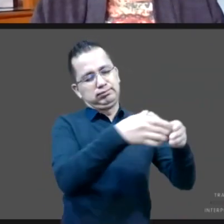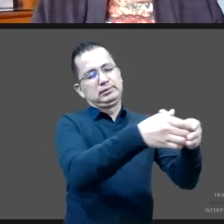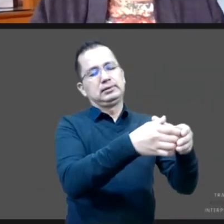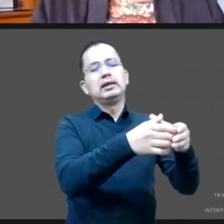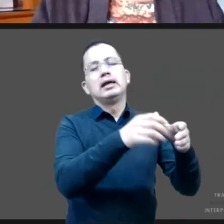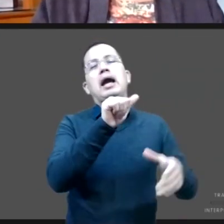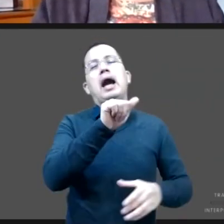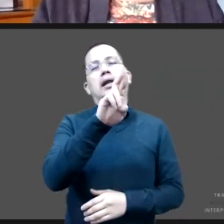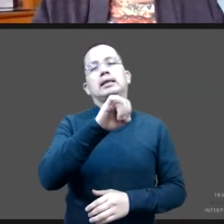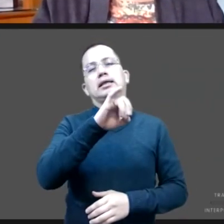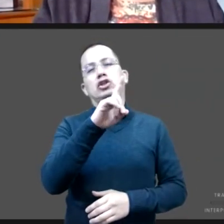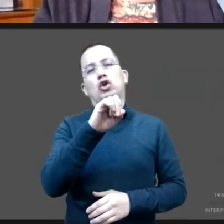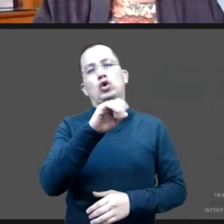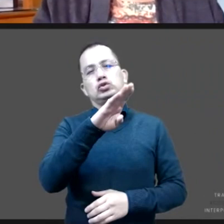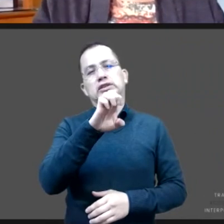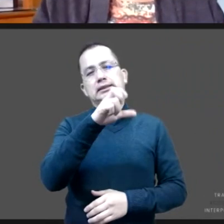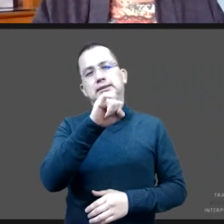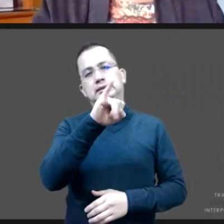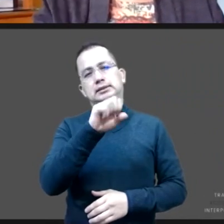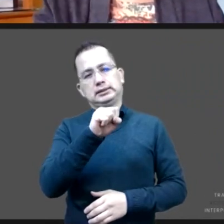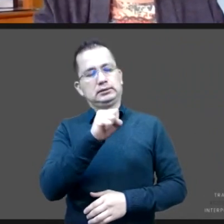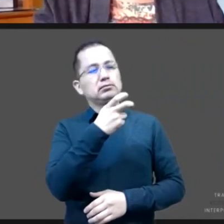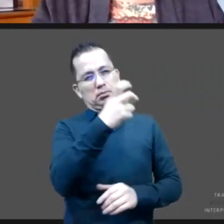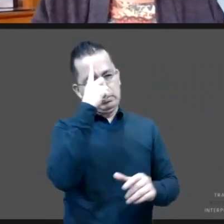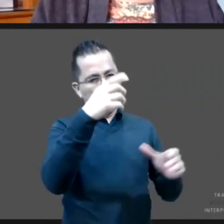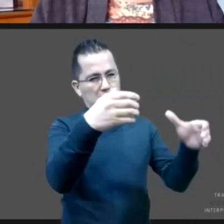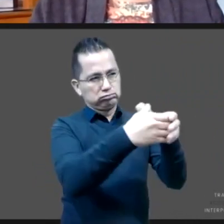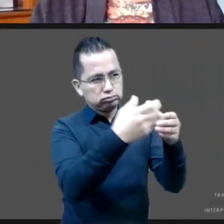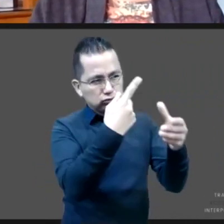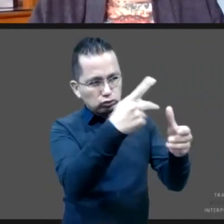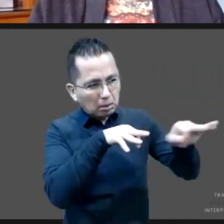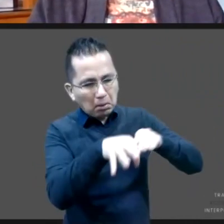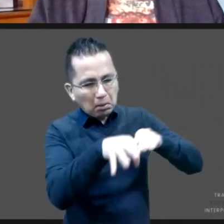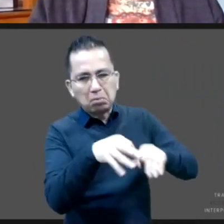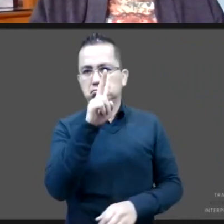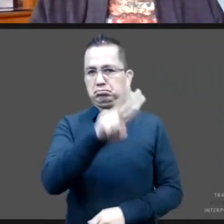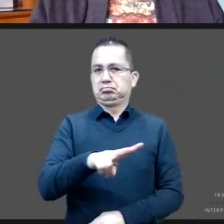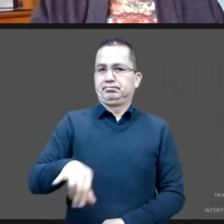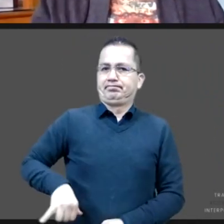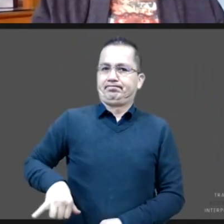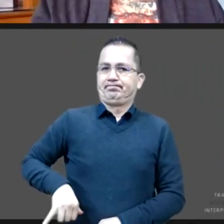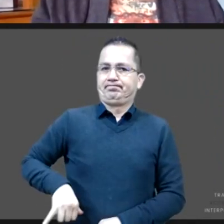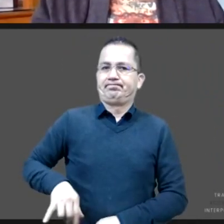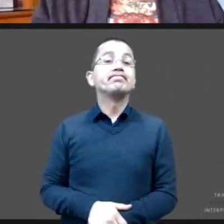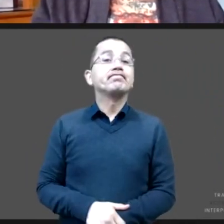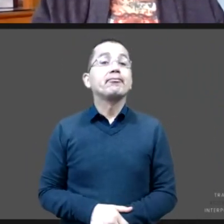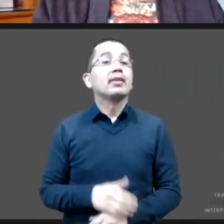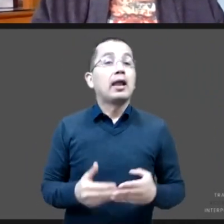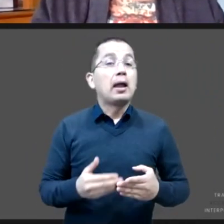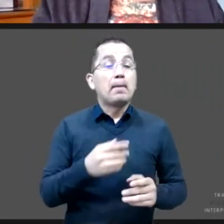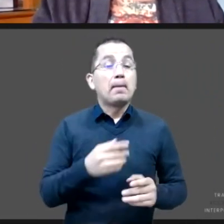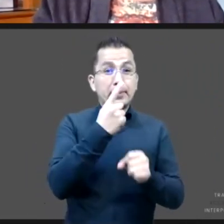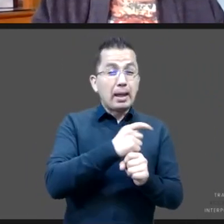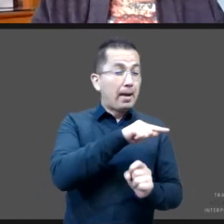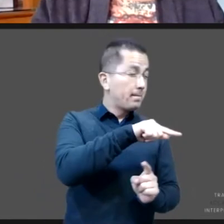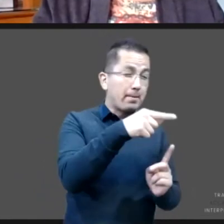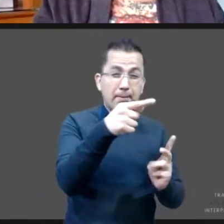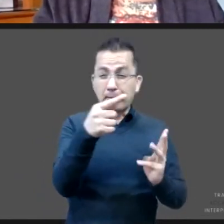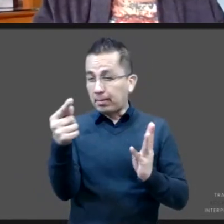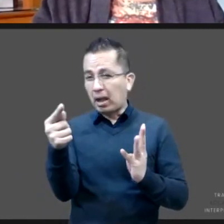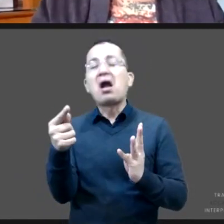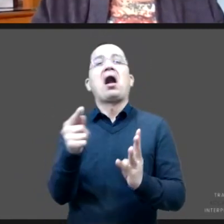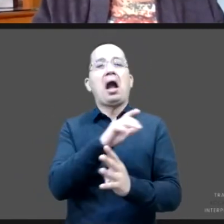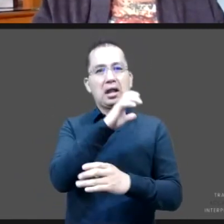arquidiócesis particularmente con la población vulnerable bien pues hemos terminado esta primera ronda de intervenciones con un primer